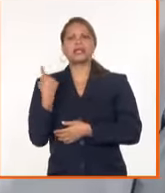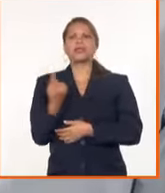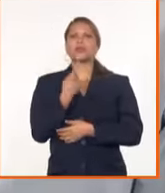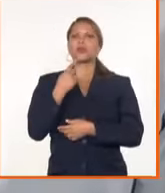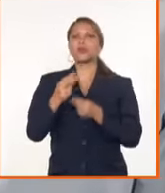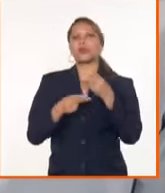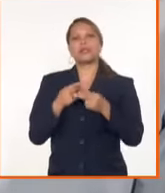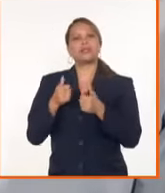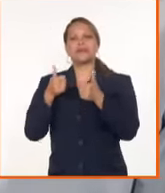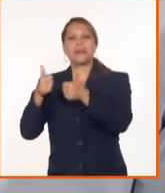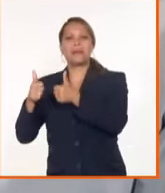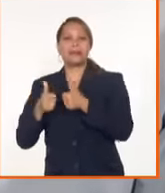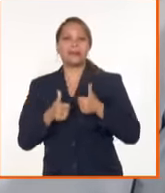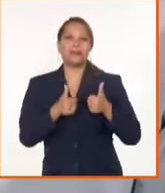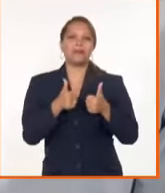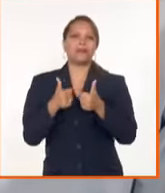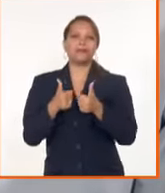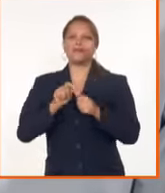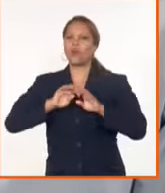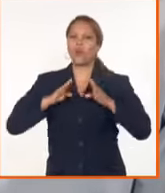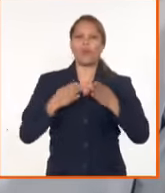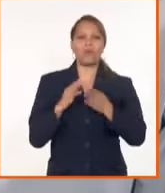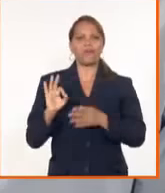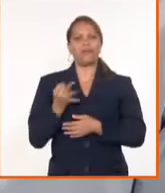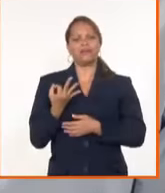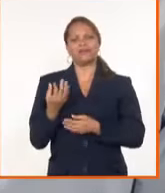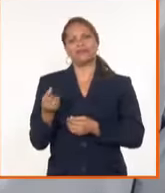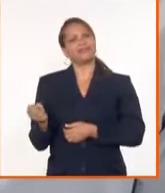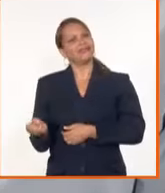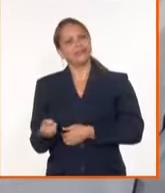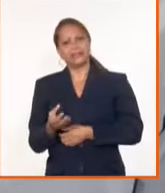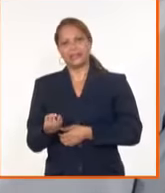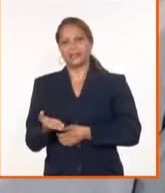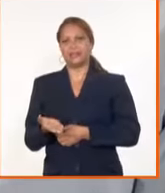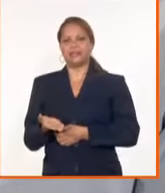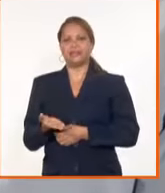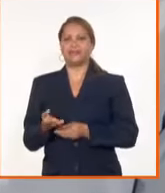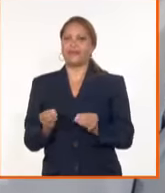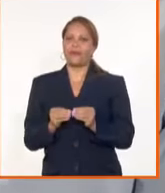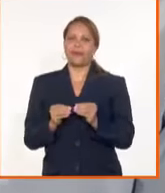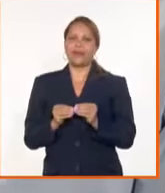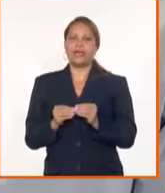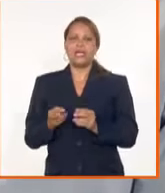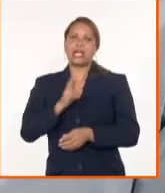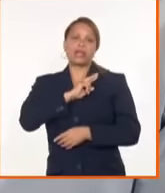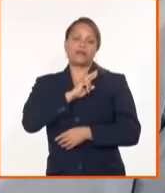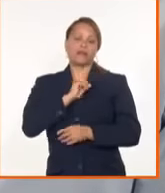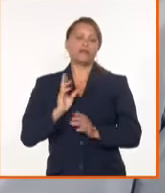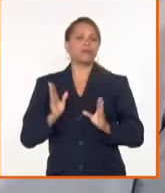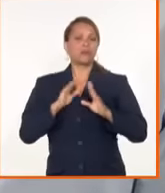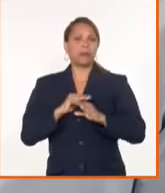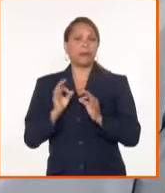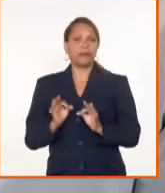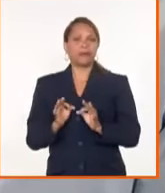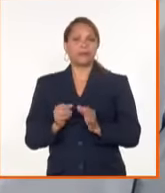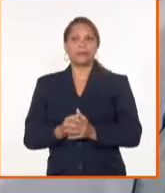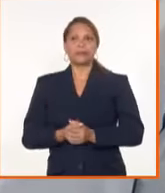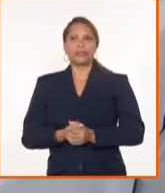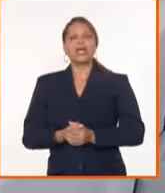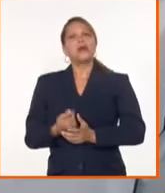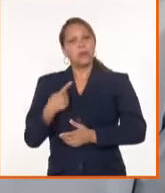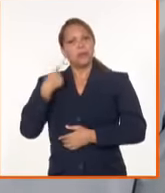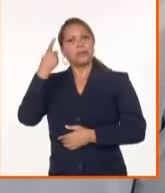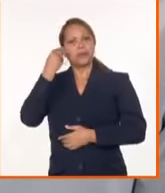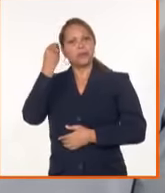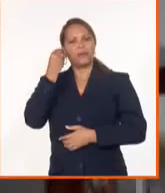bien, que todo es perfecto y que tenemos la razón en todo. Ahora, yo creo que habría